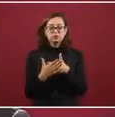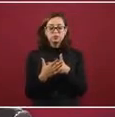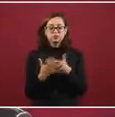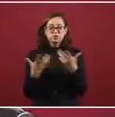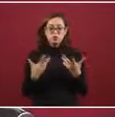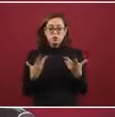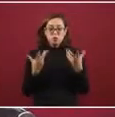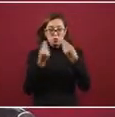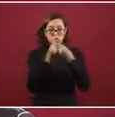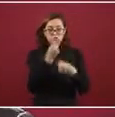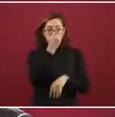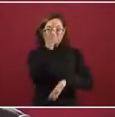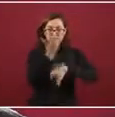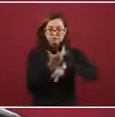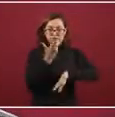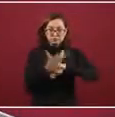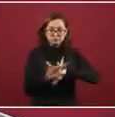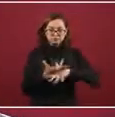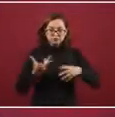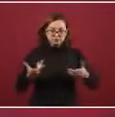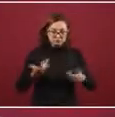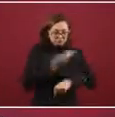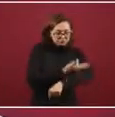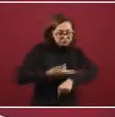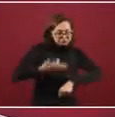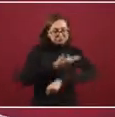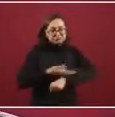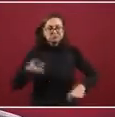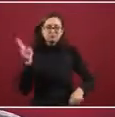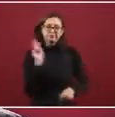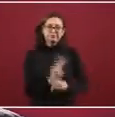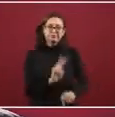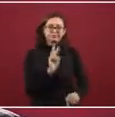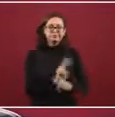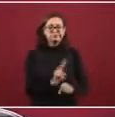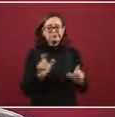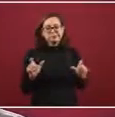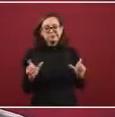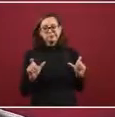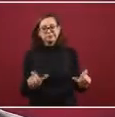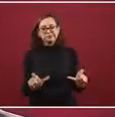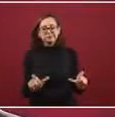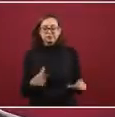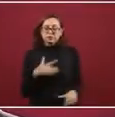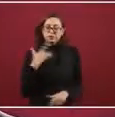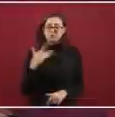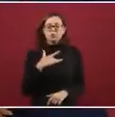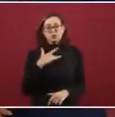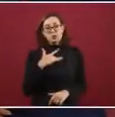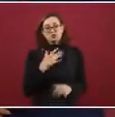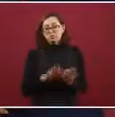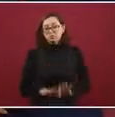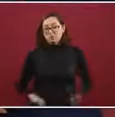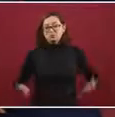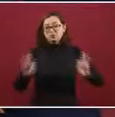las autoridades norteamericanas, a organizar estos operativos, que me parece muy significativo mencionar.